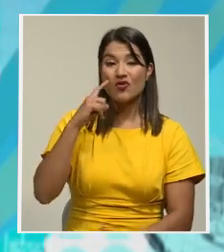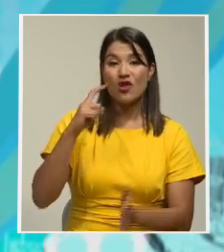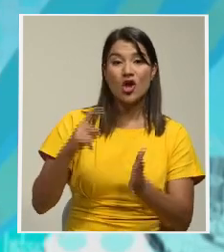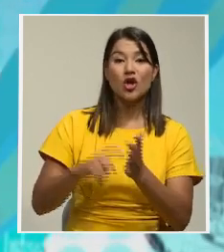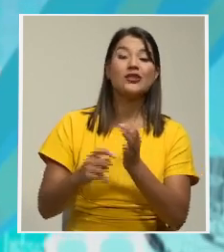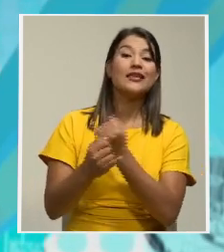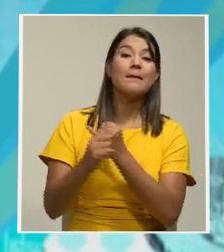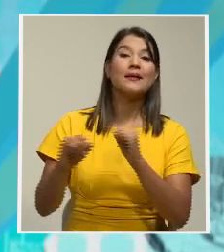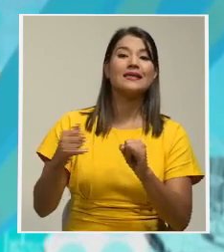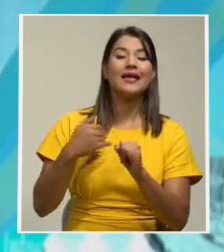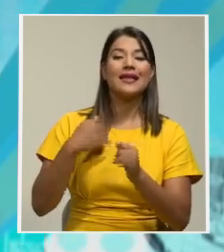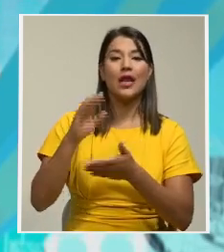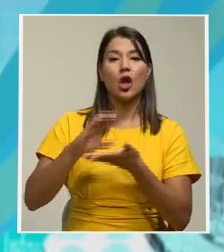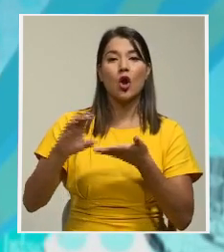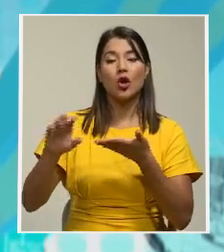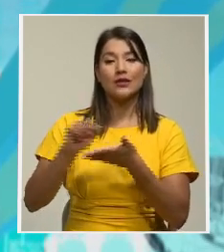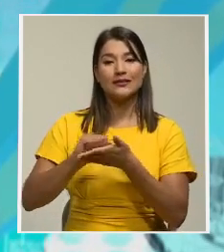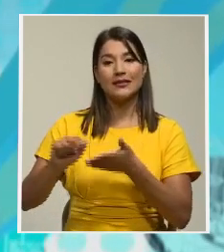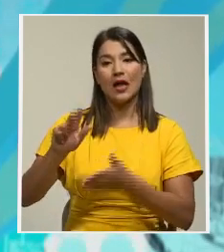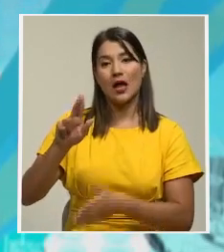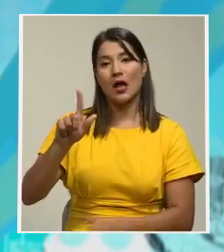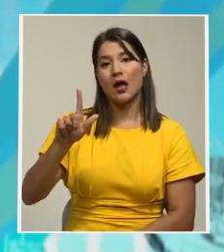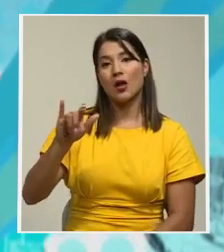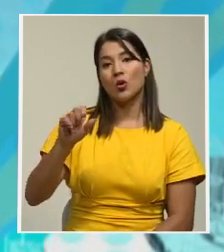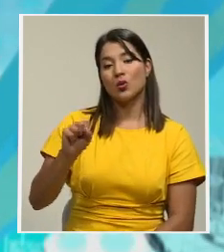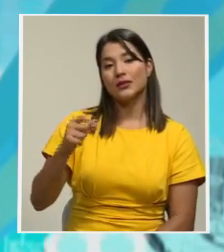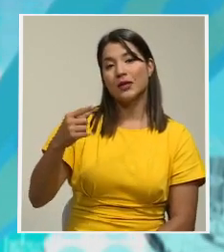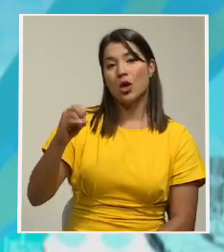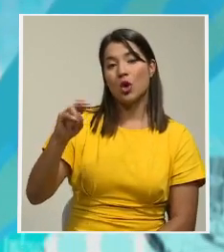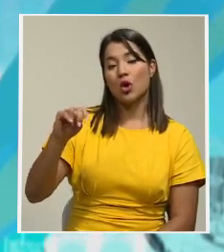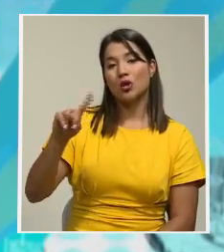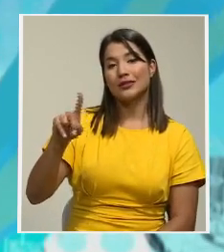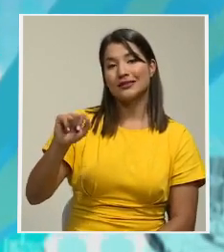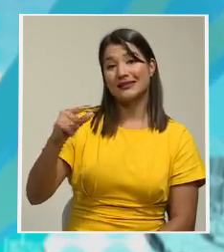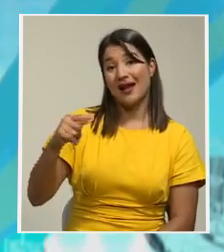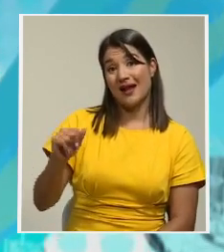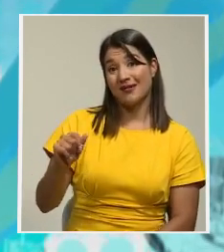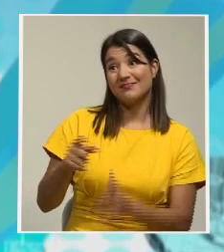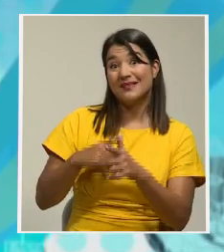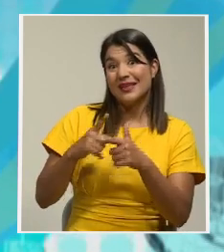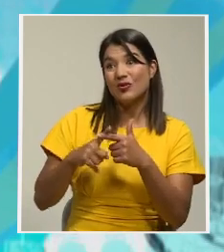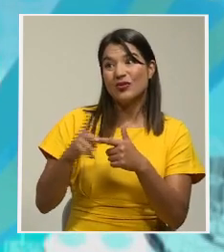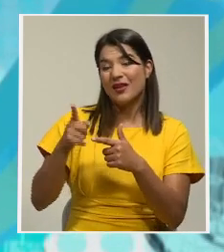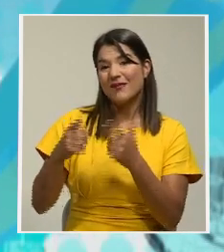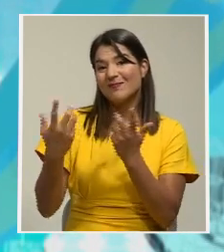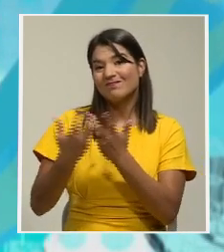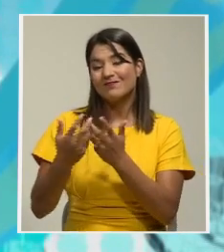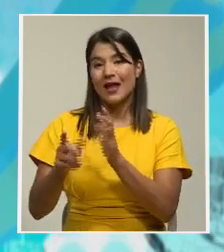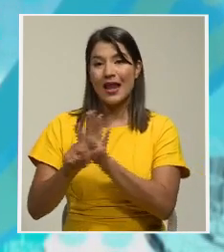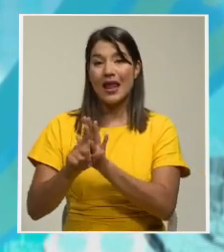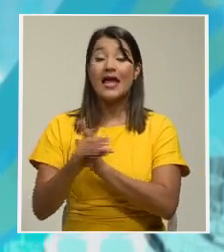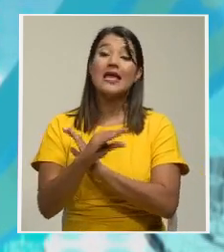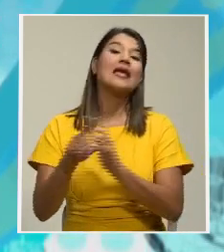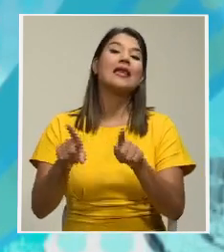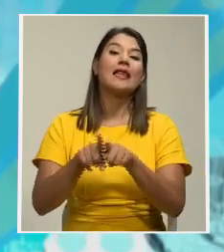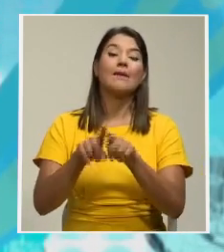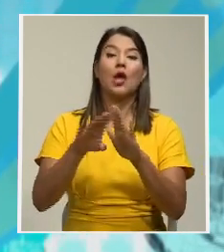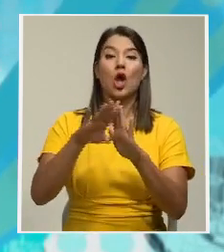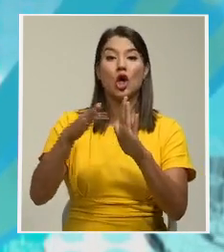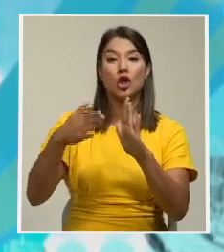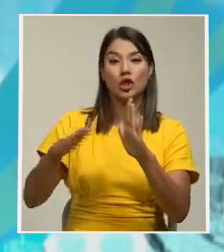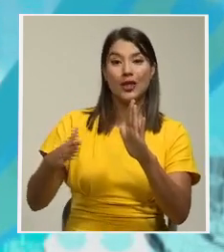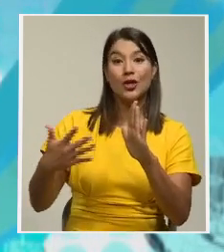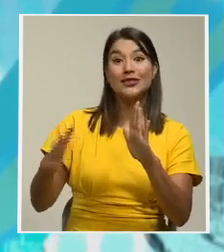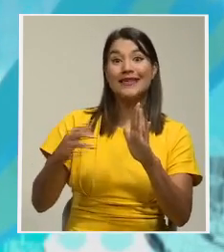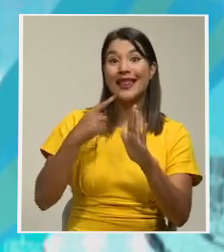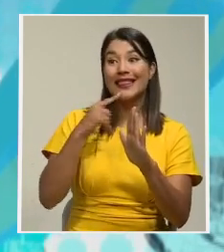San Luis Gonzaga. Entonces, ellos se rigen por esta ley, y también la Procuraduría ha concluido en sus análisis que